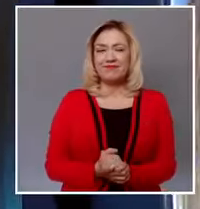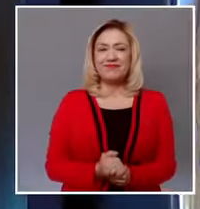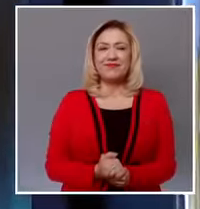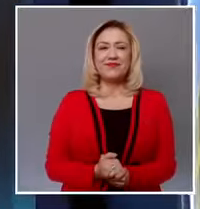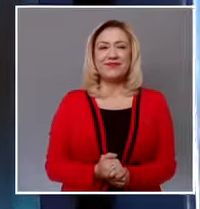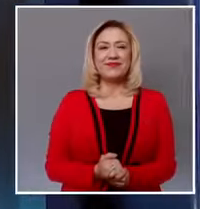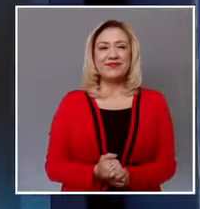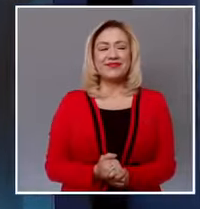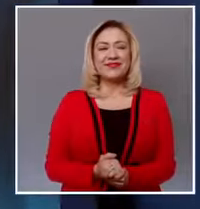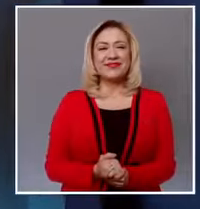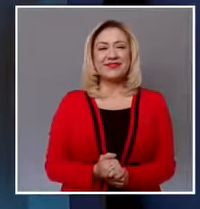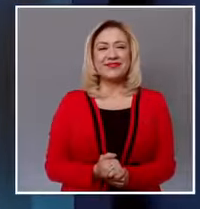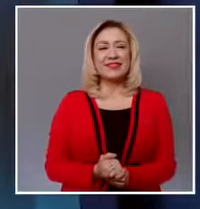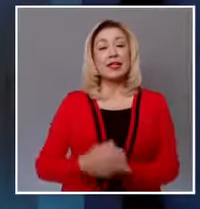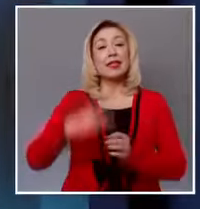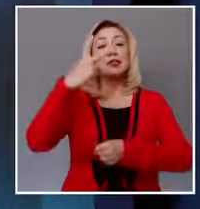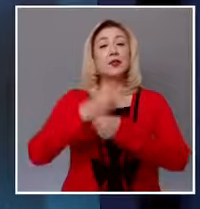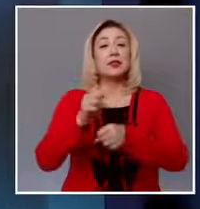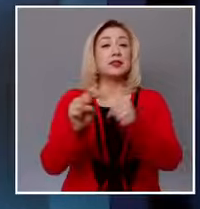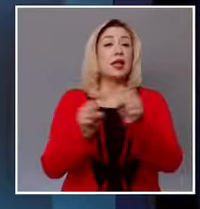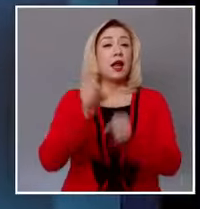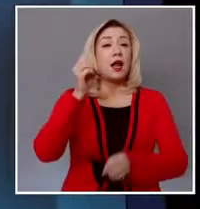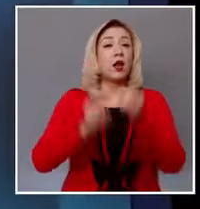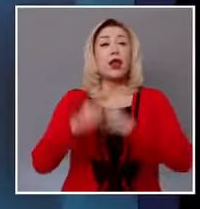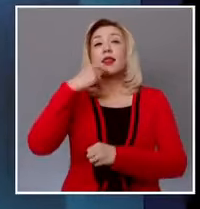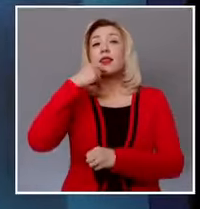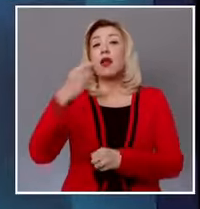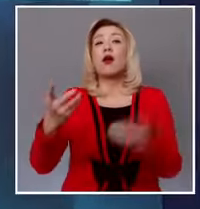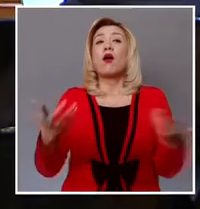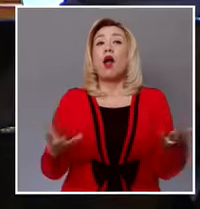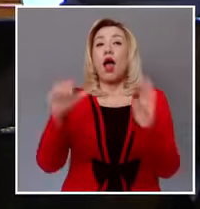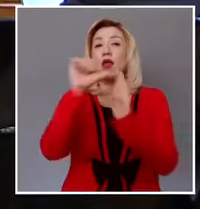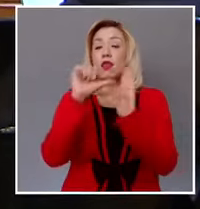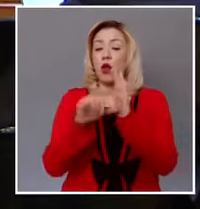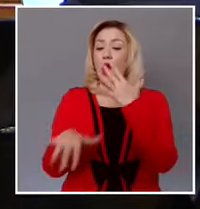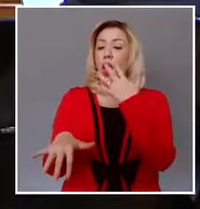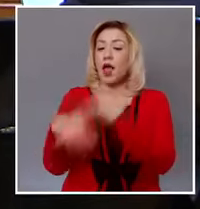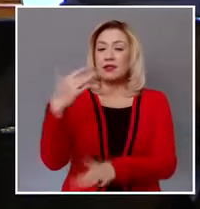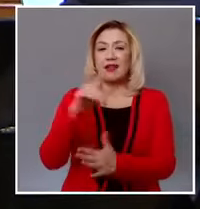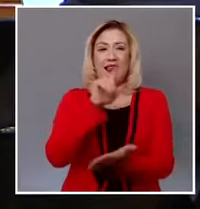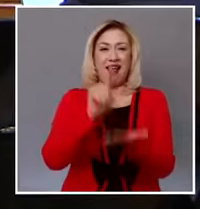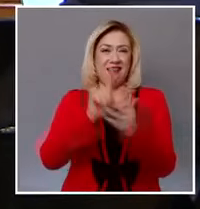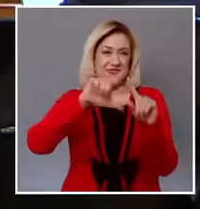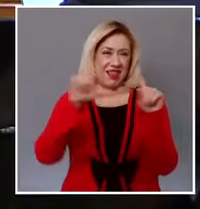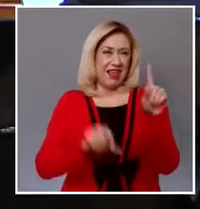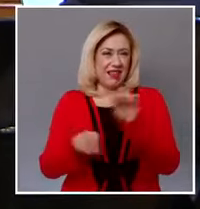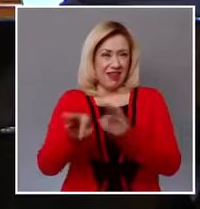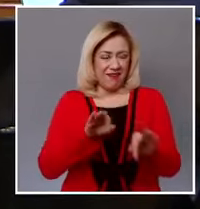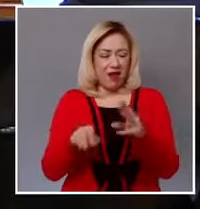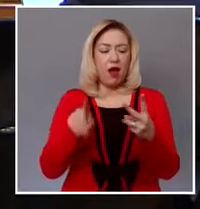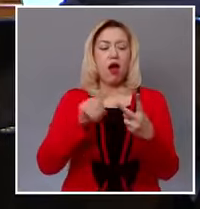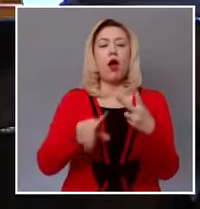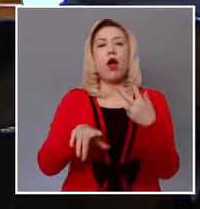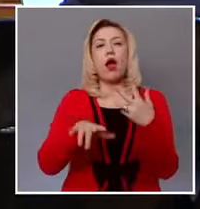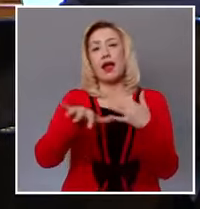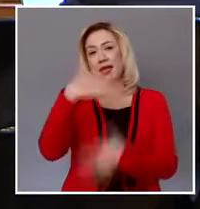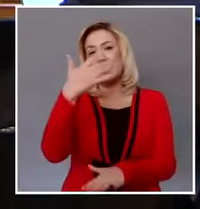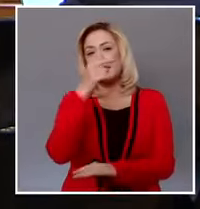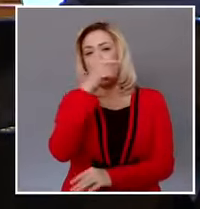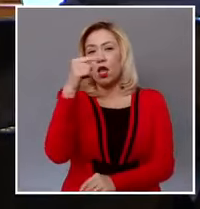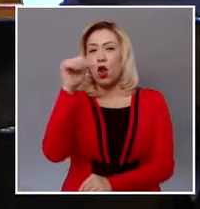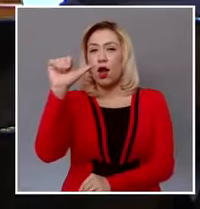La segunda sala de la Corte determinó que los artículos 15 de la Ley Federal del Trabajo, 15-A de la Ley del Seguro Social